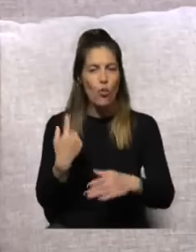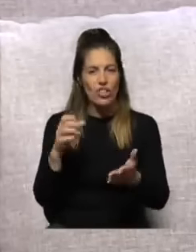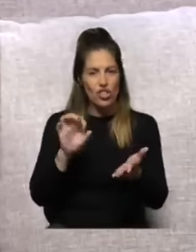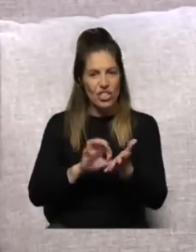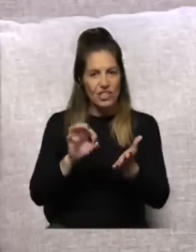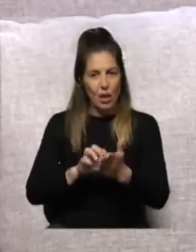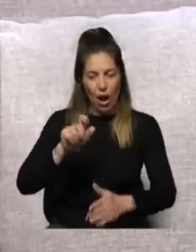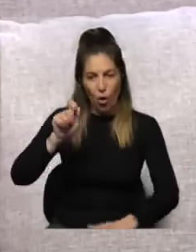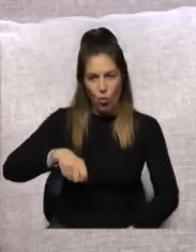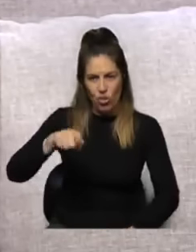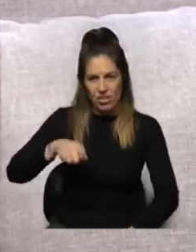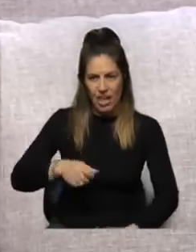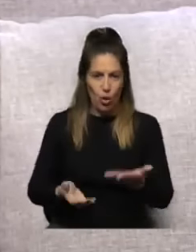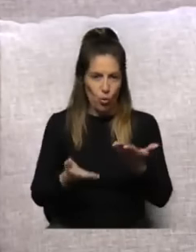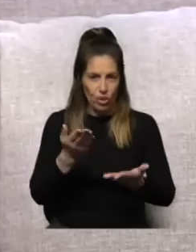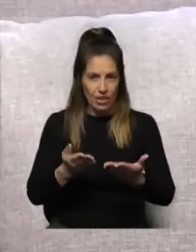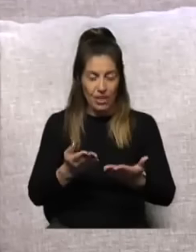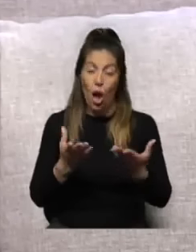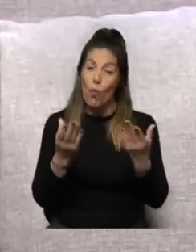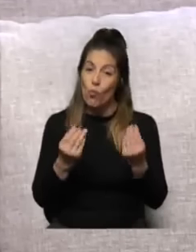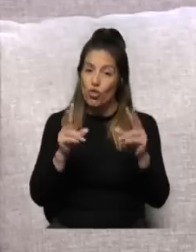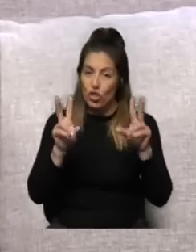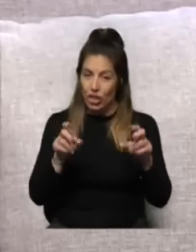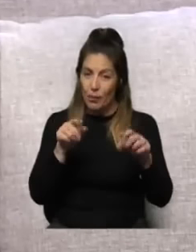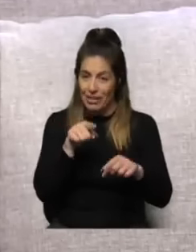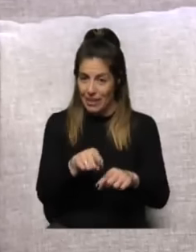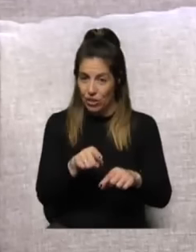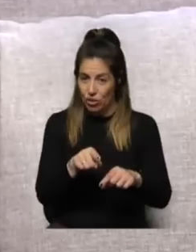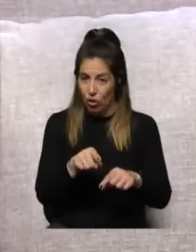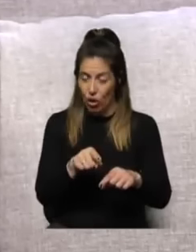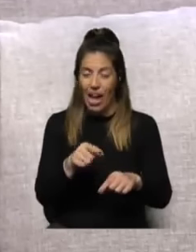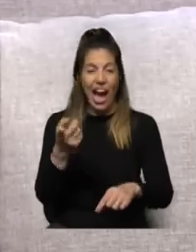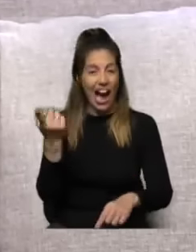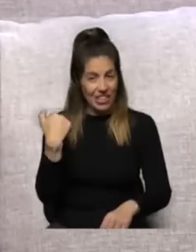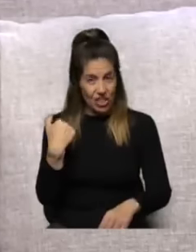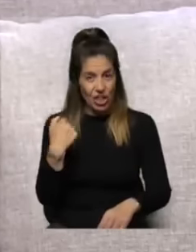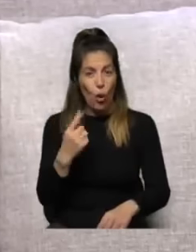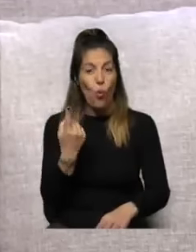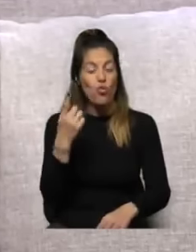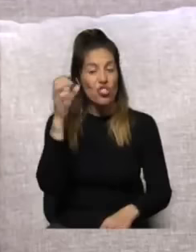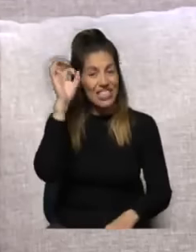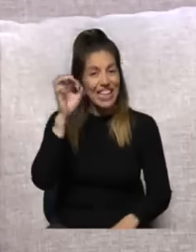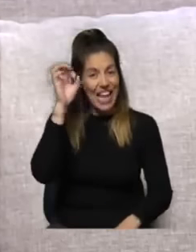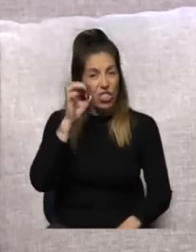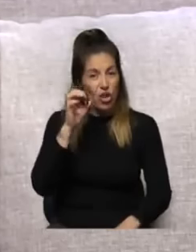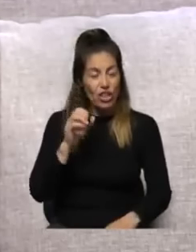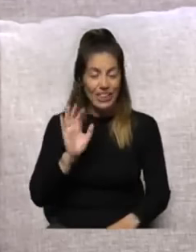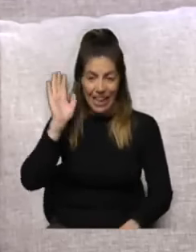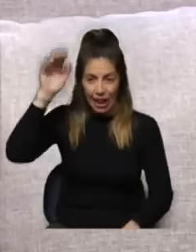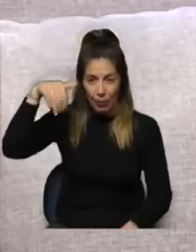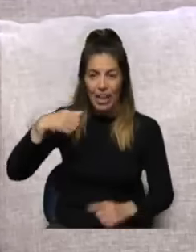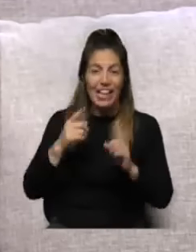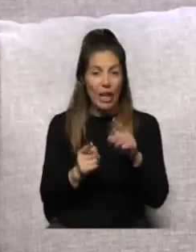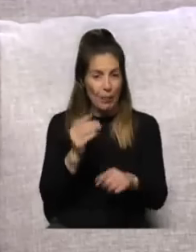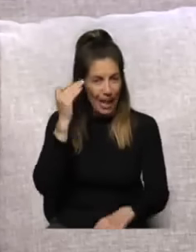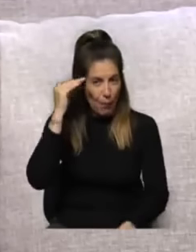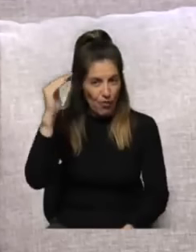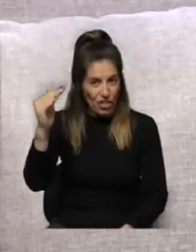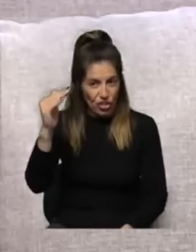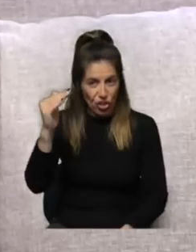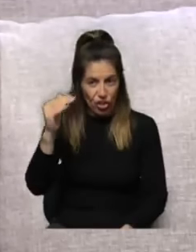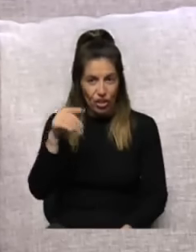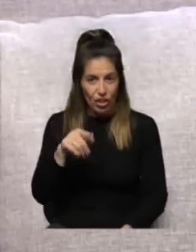judicial. Tiene muchos ribetes este tema que vamos a estar, pero que ayer a un senador de la República y también al profesor